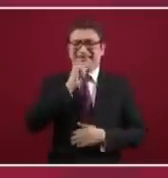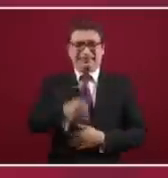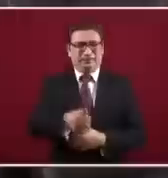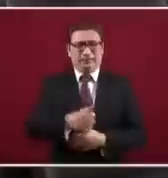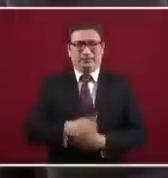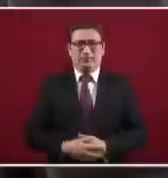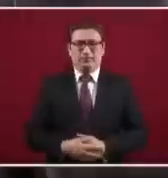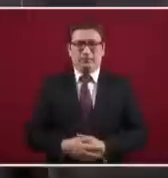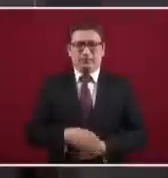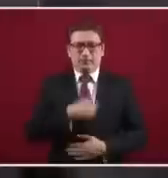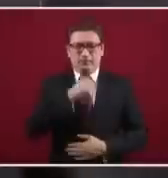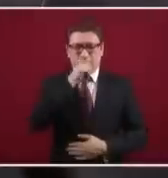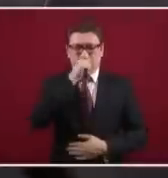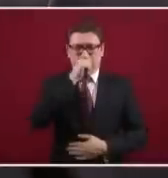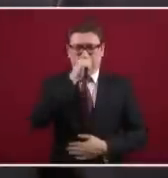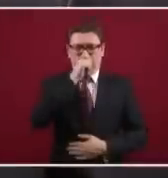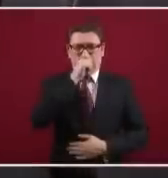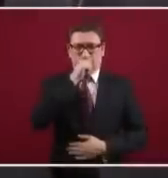Y también decir